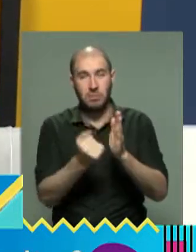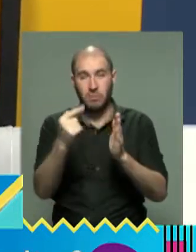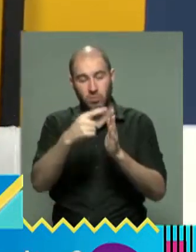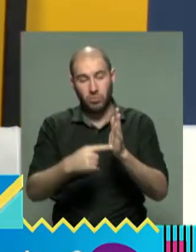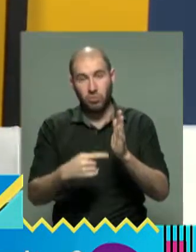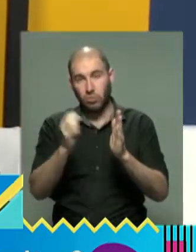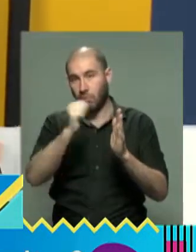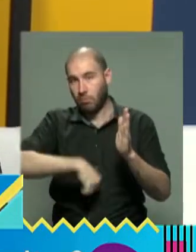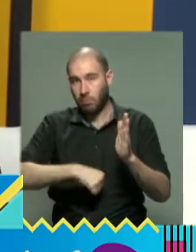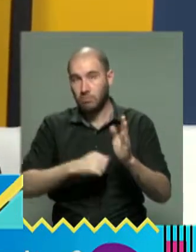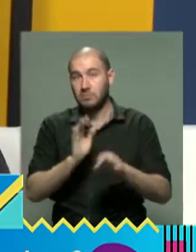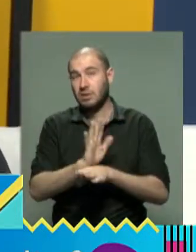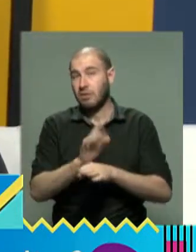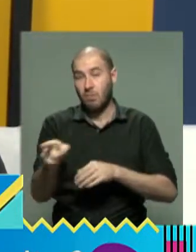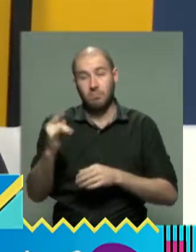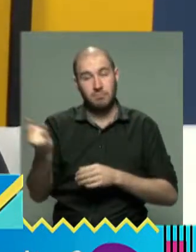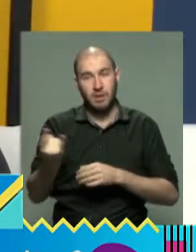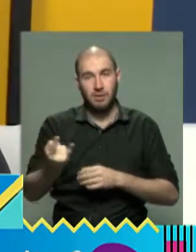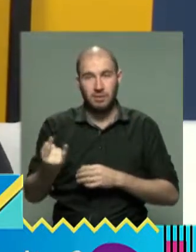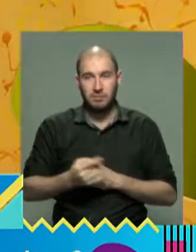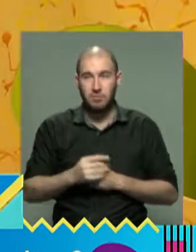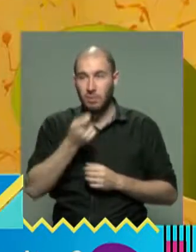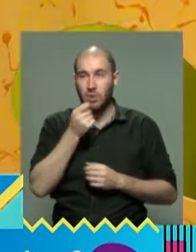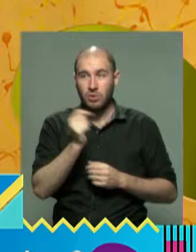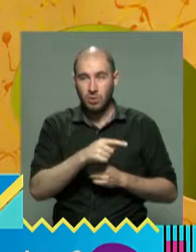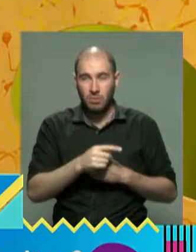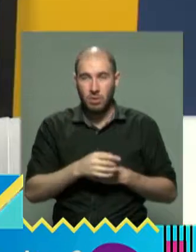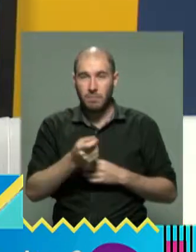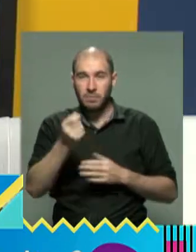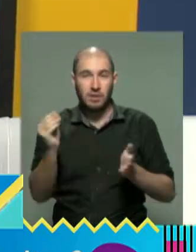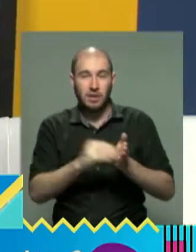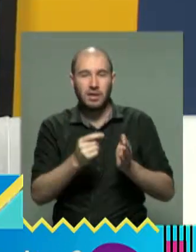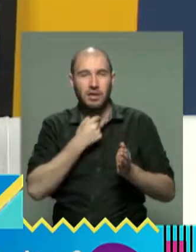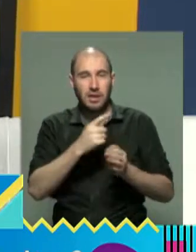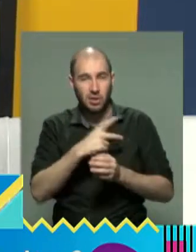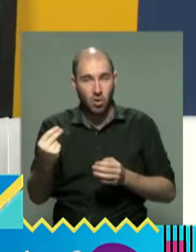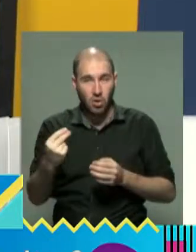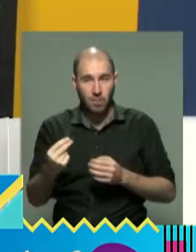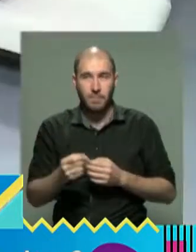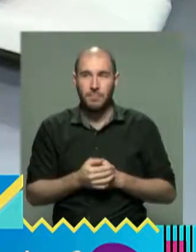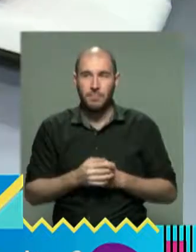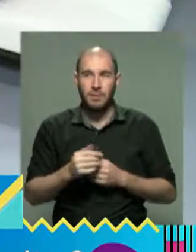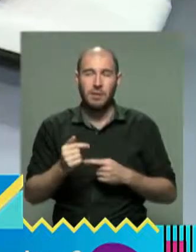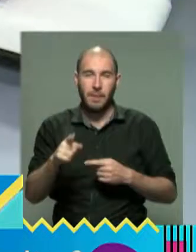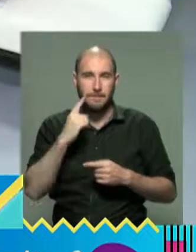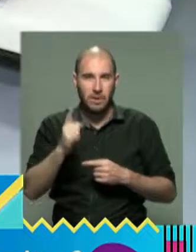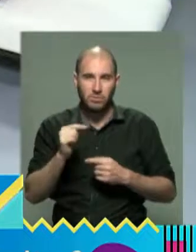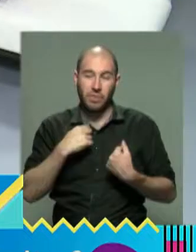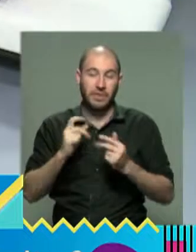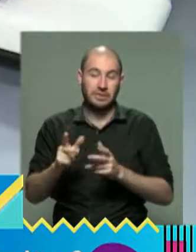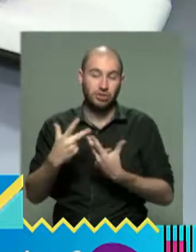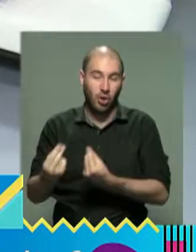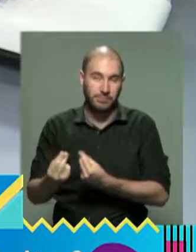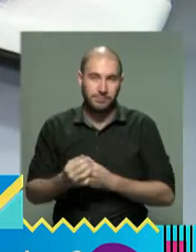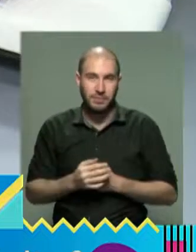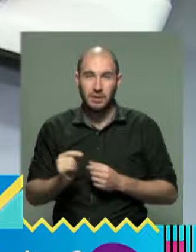todo eso, significa que estás mintiendo. Y en el Bien. caso tuyo, Claro. pues como que no lo quiso poner porque creo que tienen el riesgo de que le digas que no. Sí,